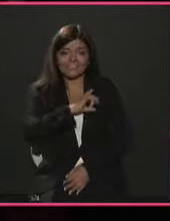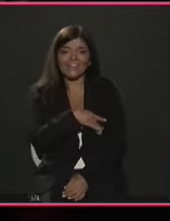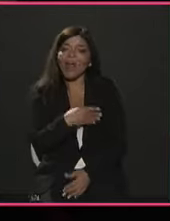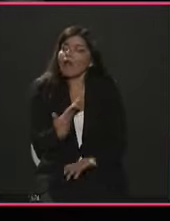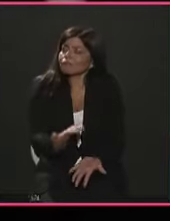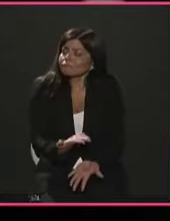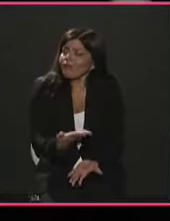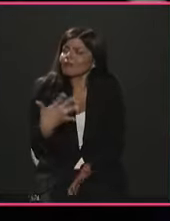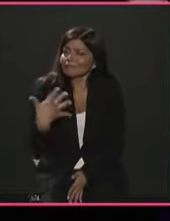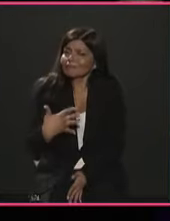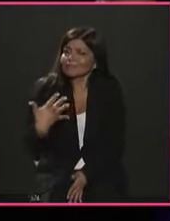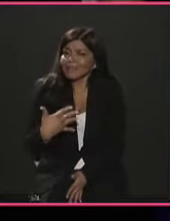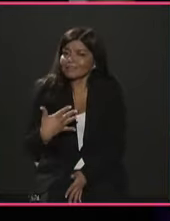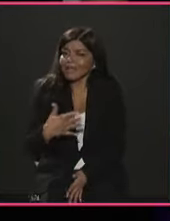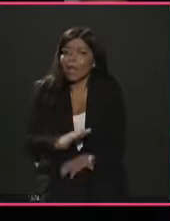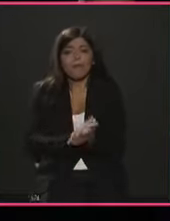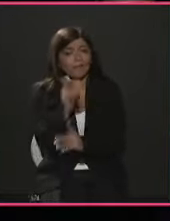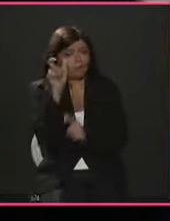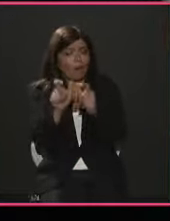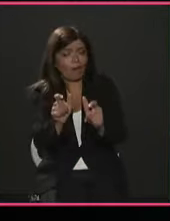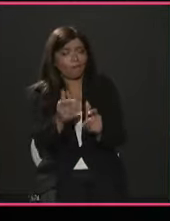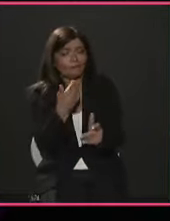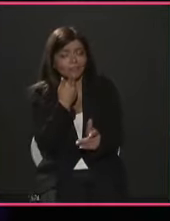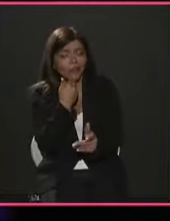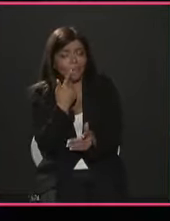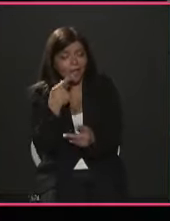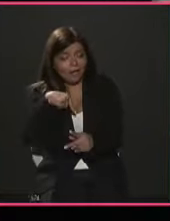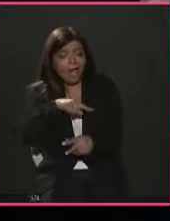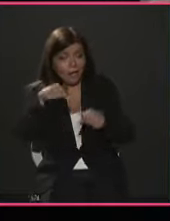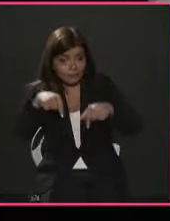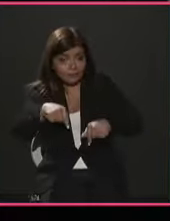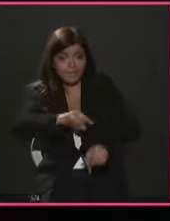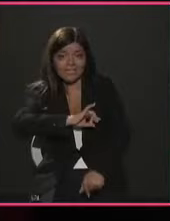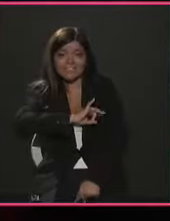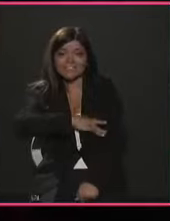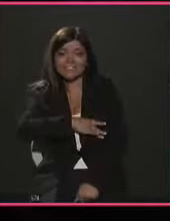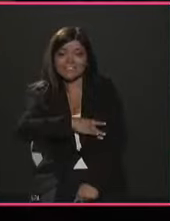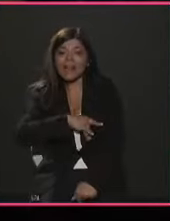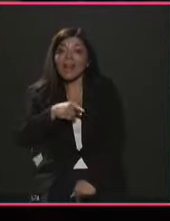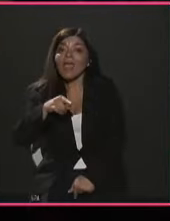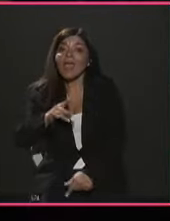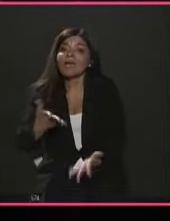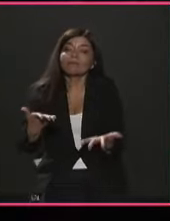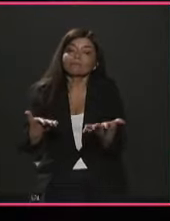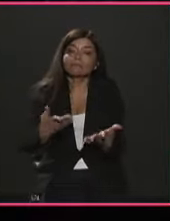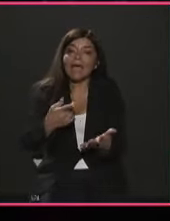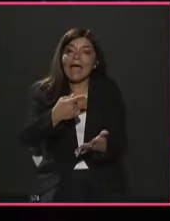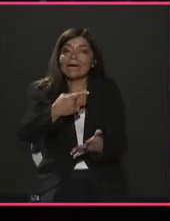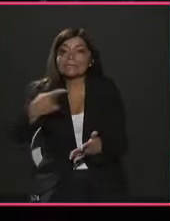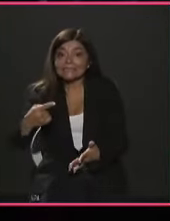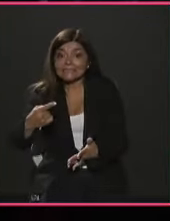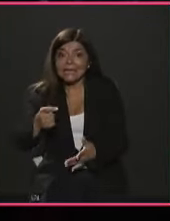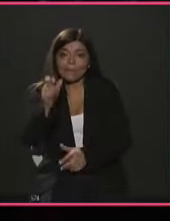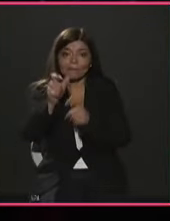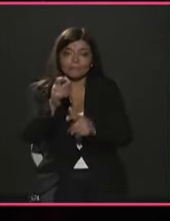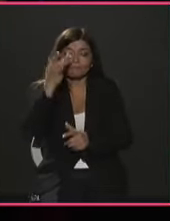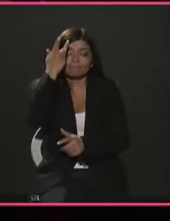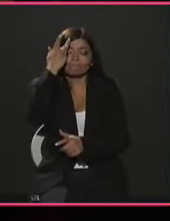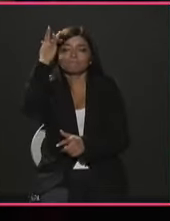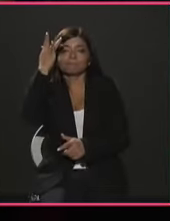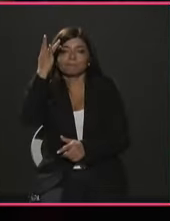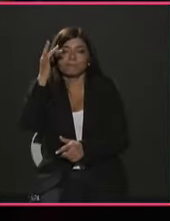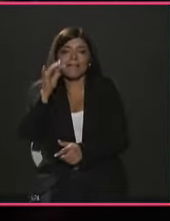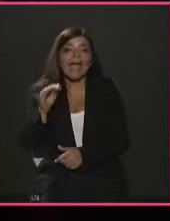chileno y para todos nosotros yo creo que poder tener en Chile a 100 de los principales intelectuales